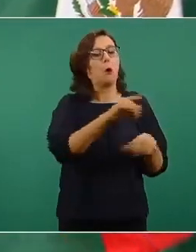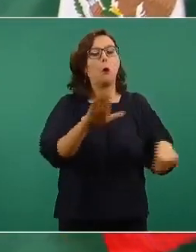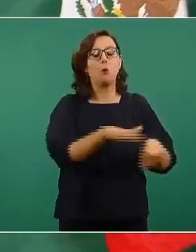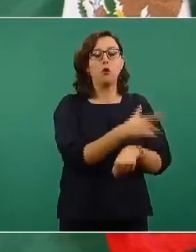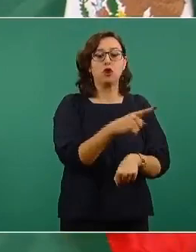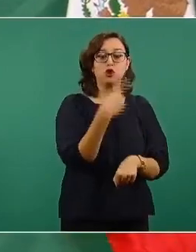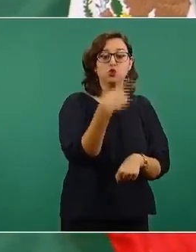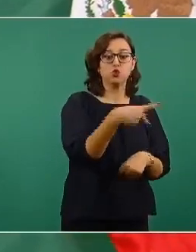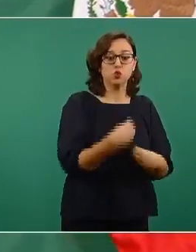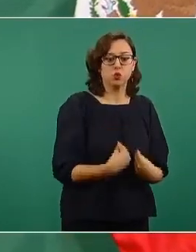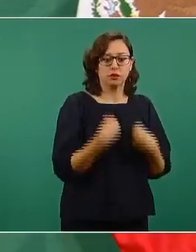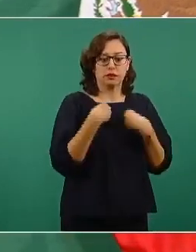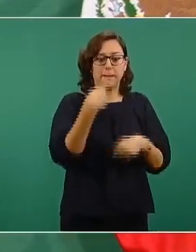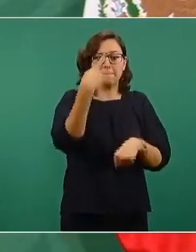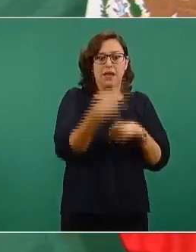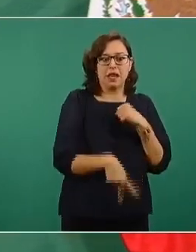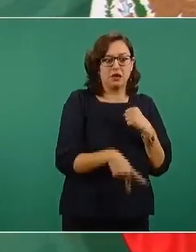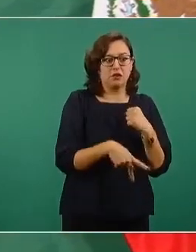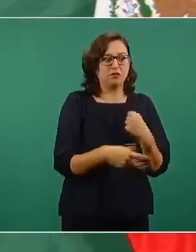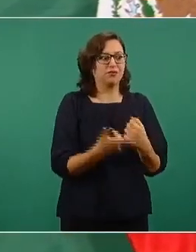vidas, porque